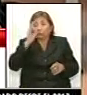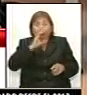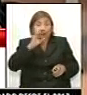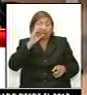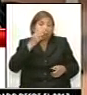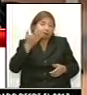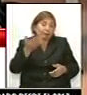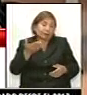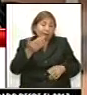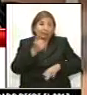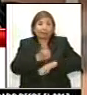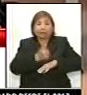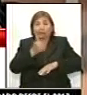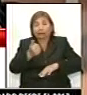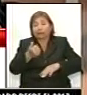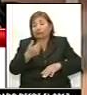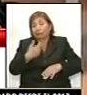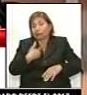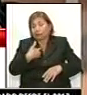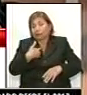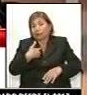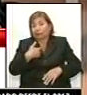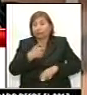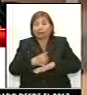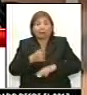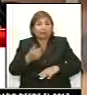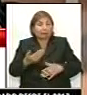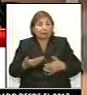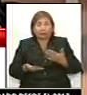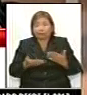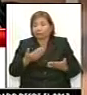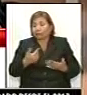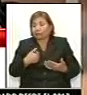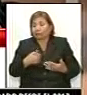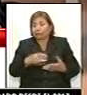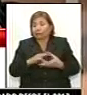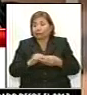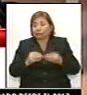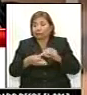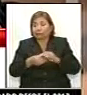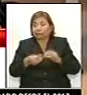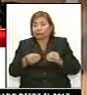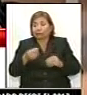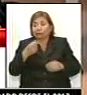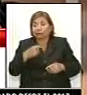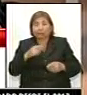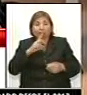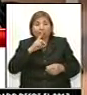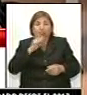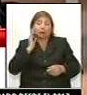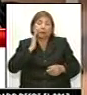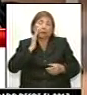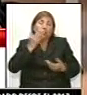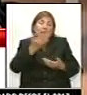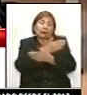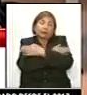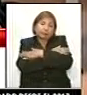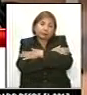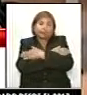como tú eras el culpable de eso, como uno mismo era el culpable de eso, o su historia personal, o que tus papás no te dieron